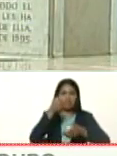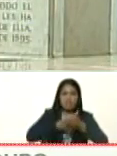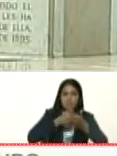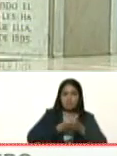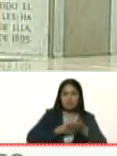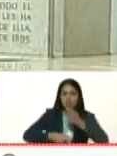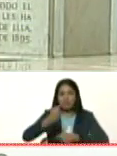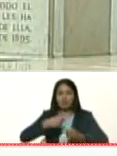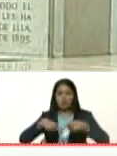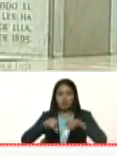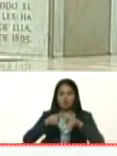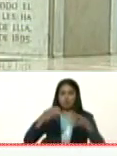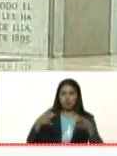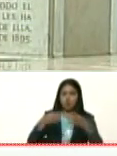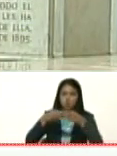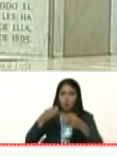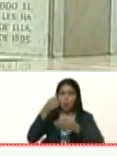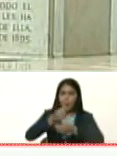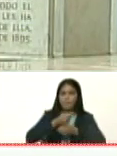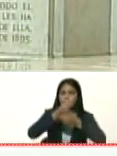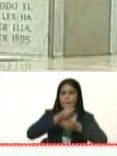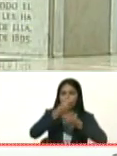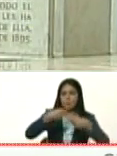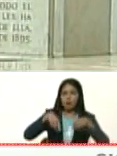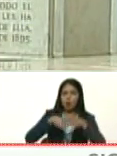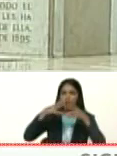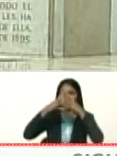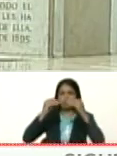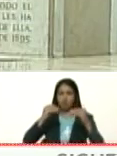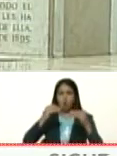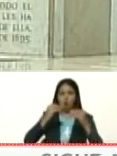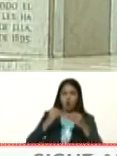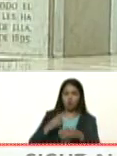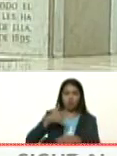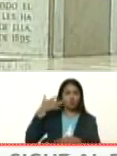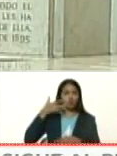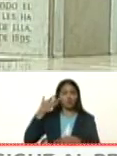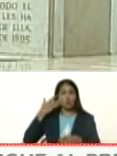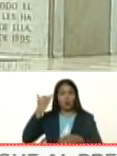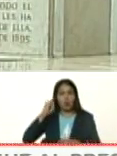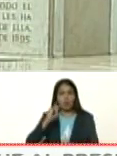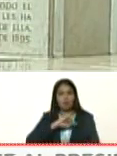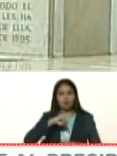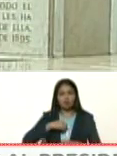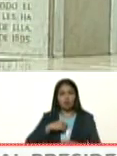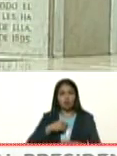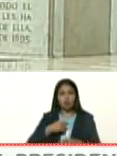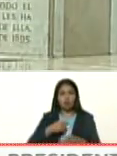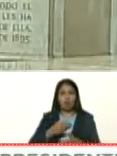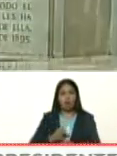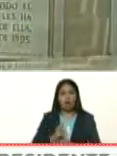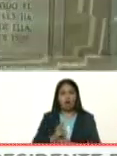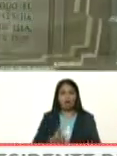Describen la caballería con todo el lujo de armas,